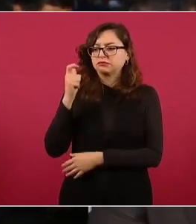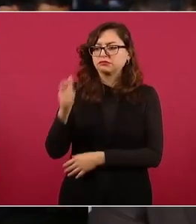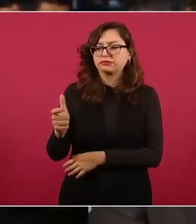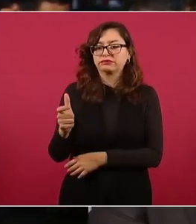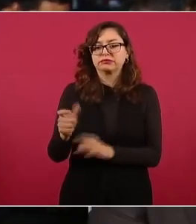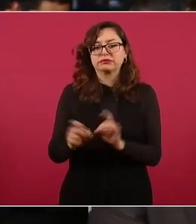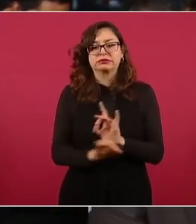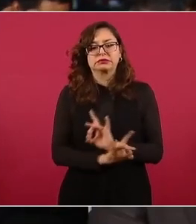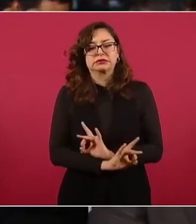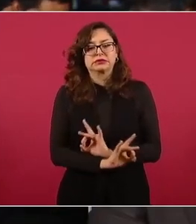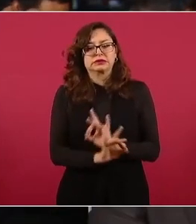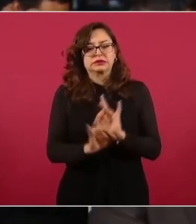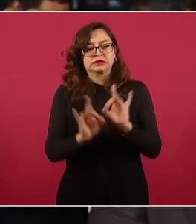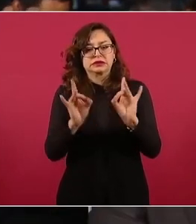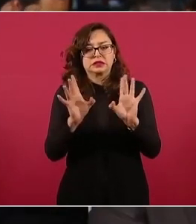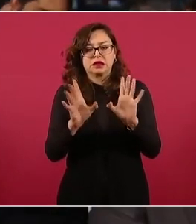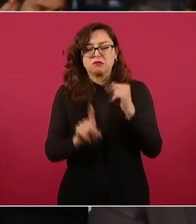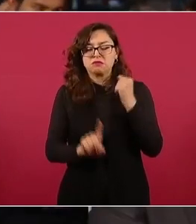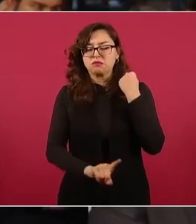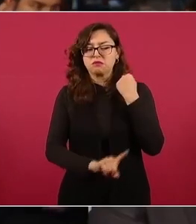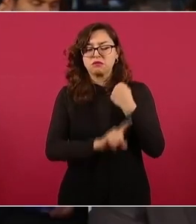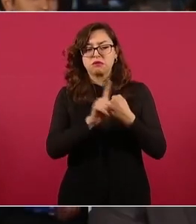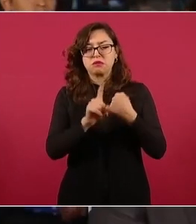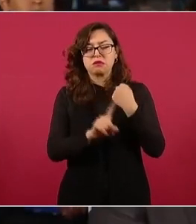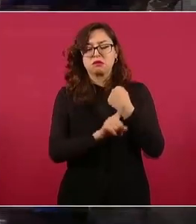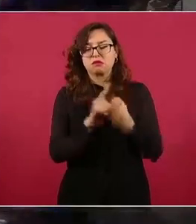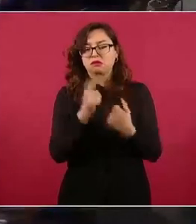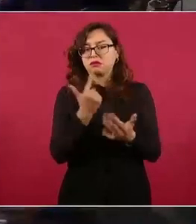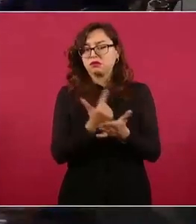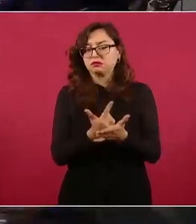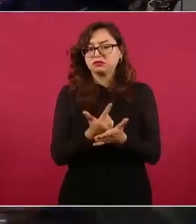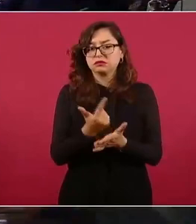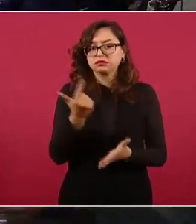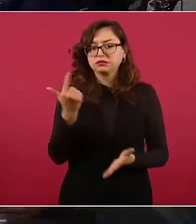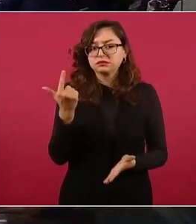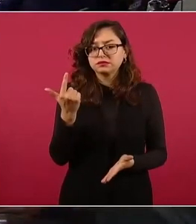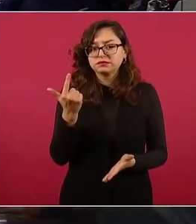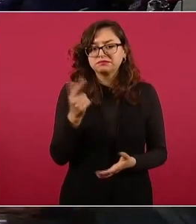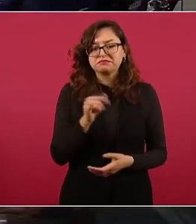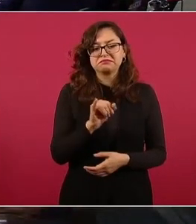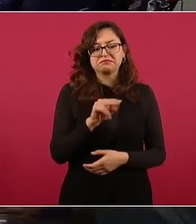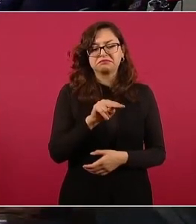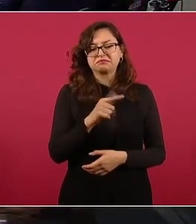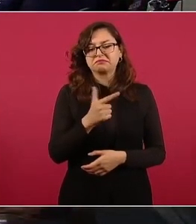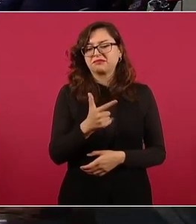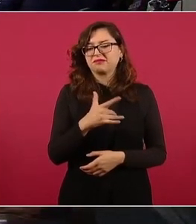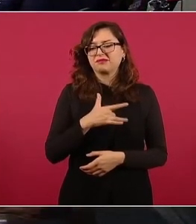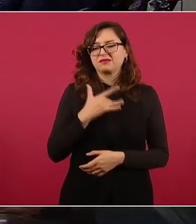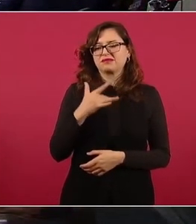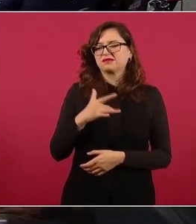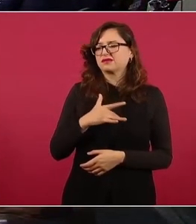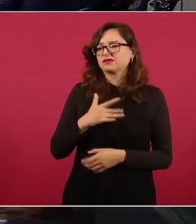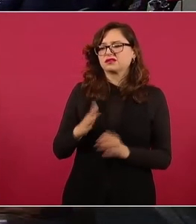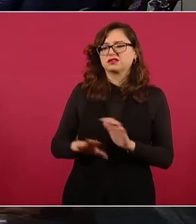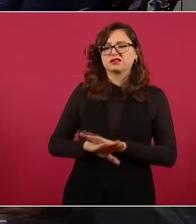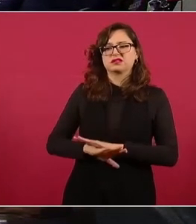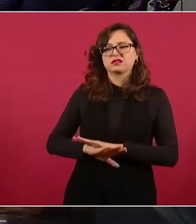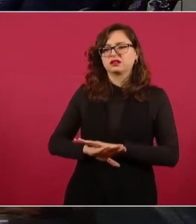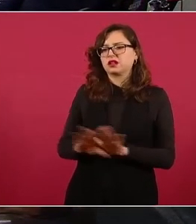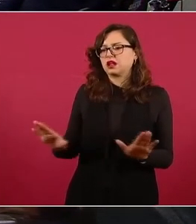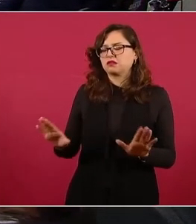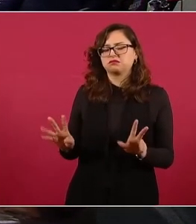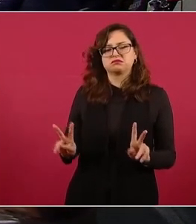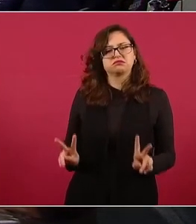dejó ese proceso que ING decidió vender a